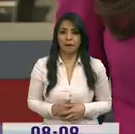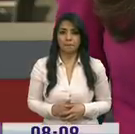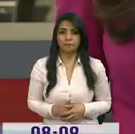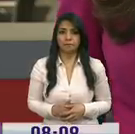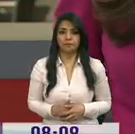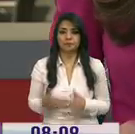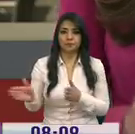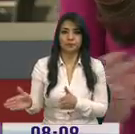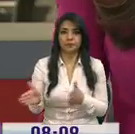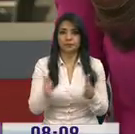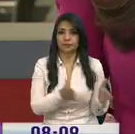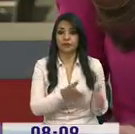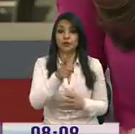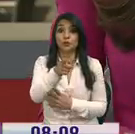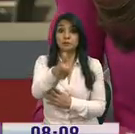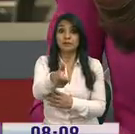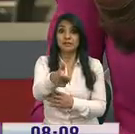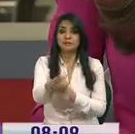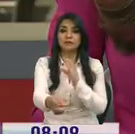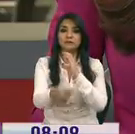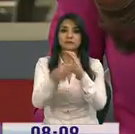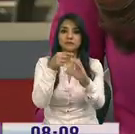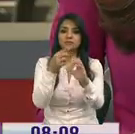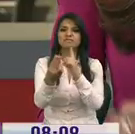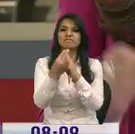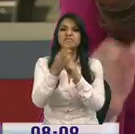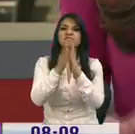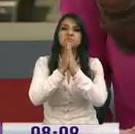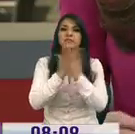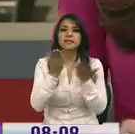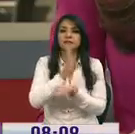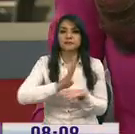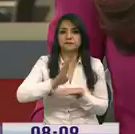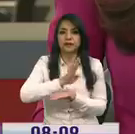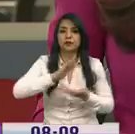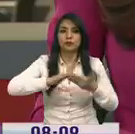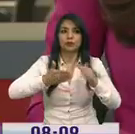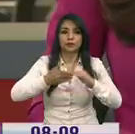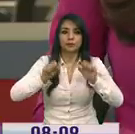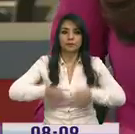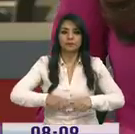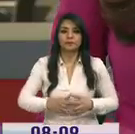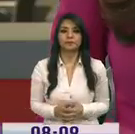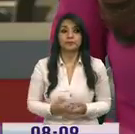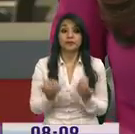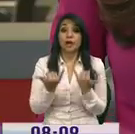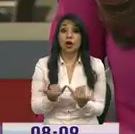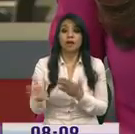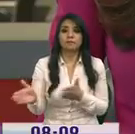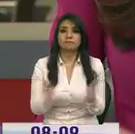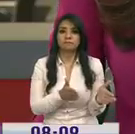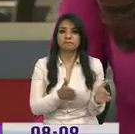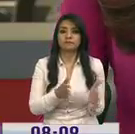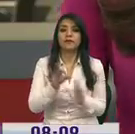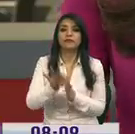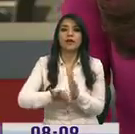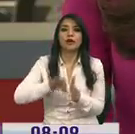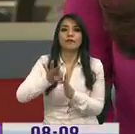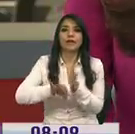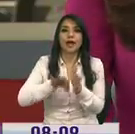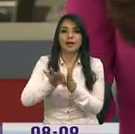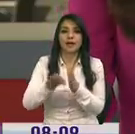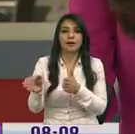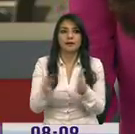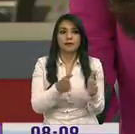Y vamos a revisar sus requerimientos, cuáles son las necesidades que tiene ahí en su barrio, en su comunidad, y nos vamos directamente hasta el sector de la ferroviaria